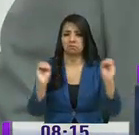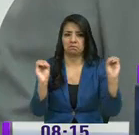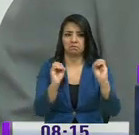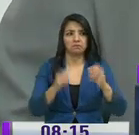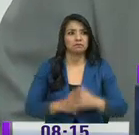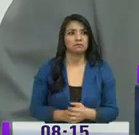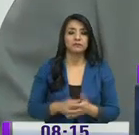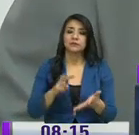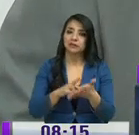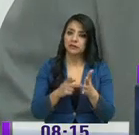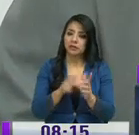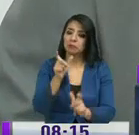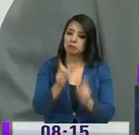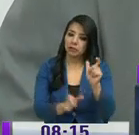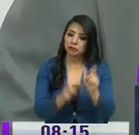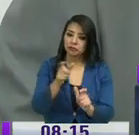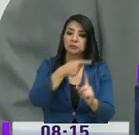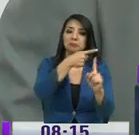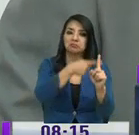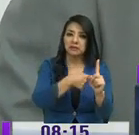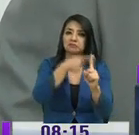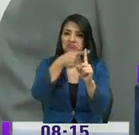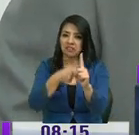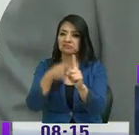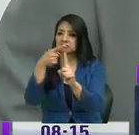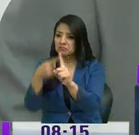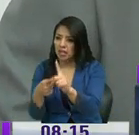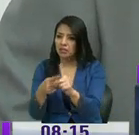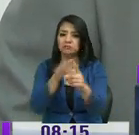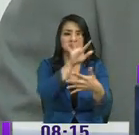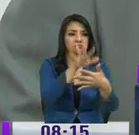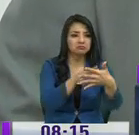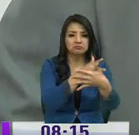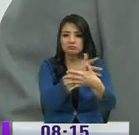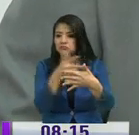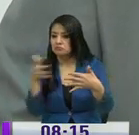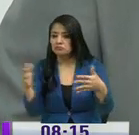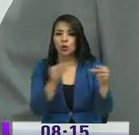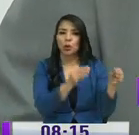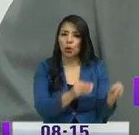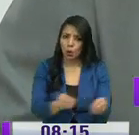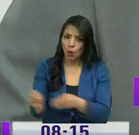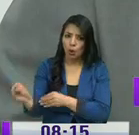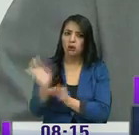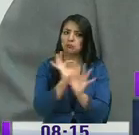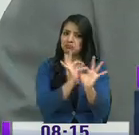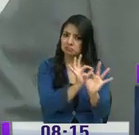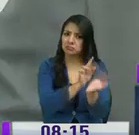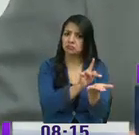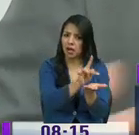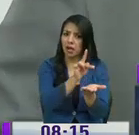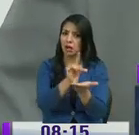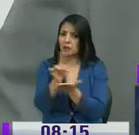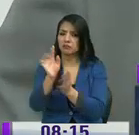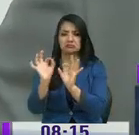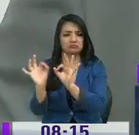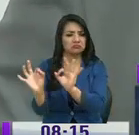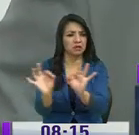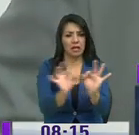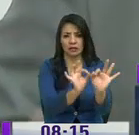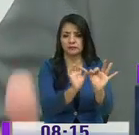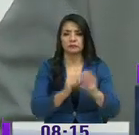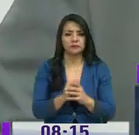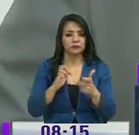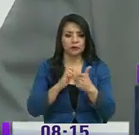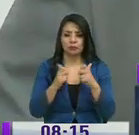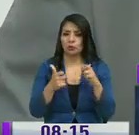quiere decir que la ciudadanía, en temas de ser puntuales en sus procesos, lo ha realizado de manera efectiva